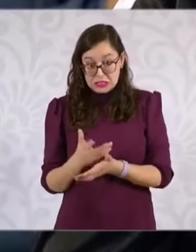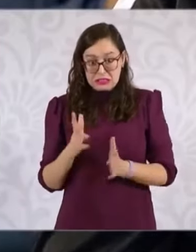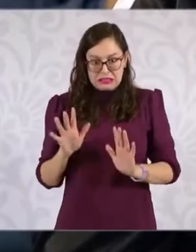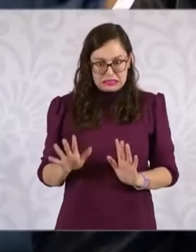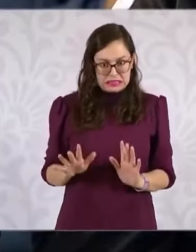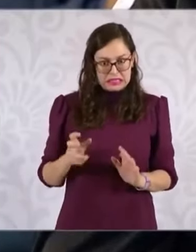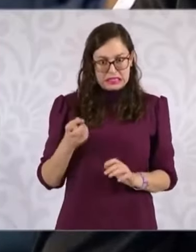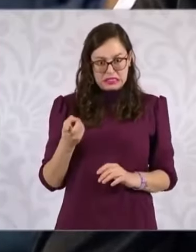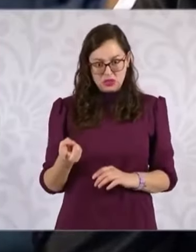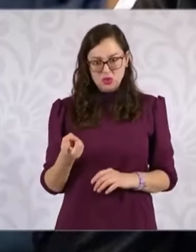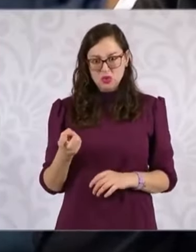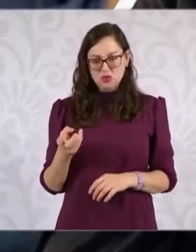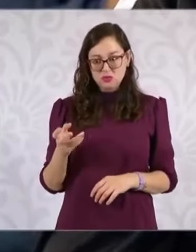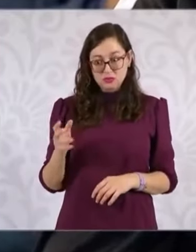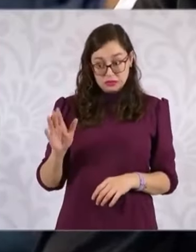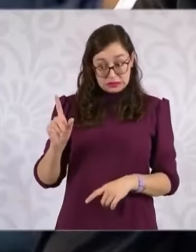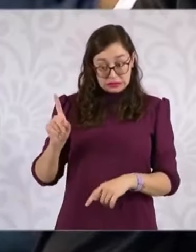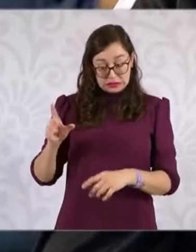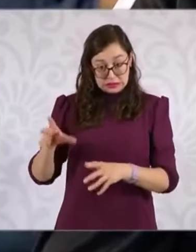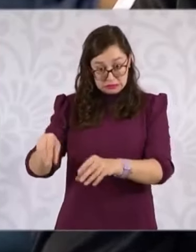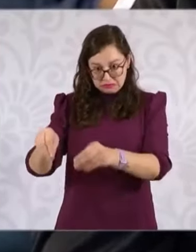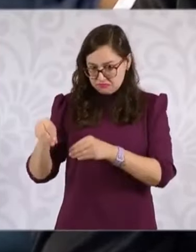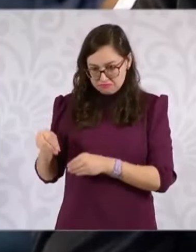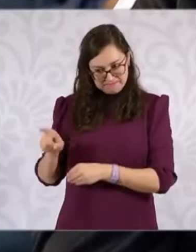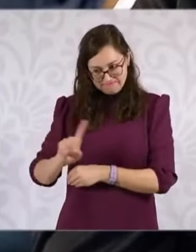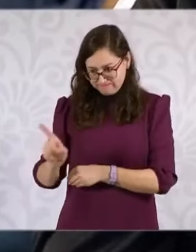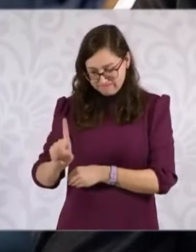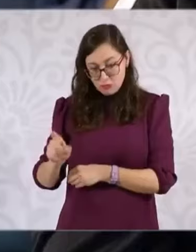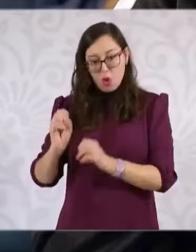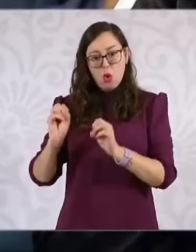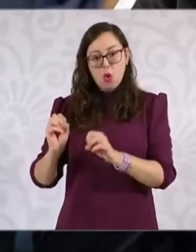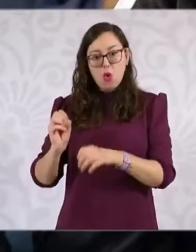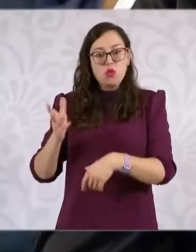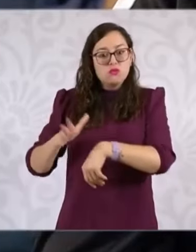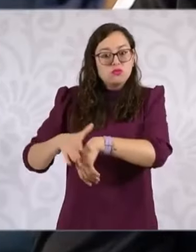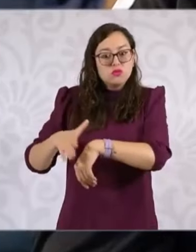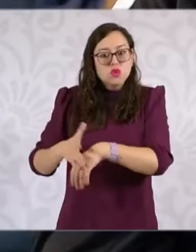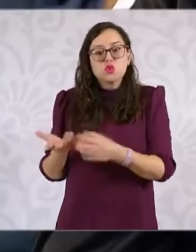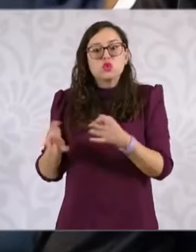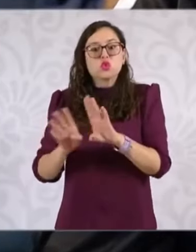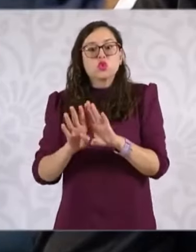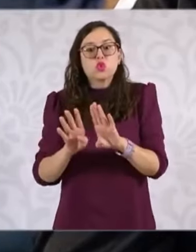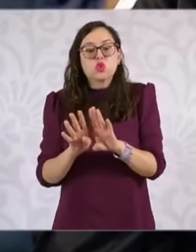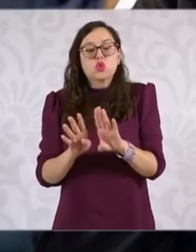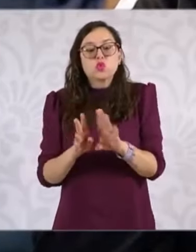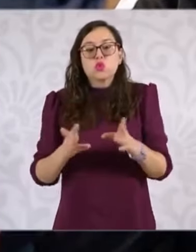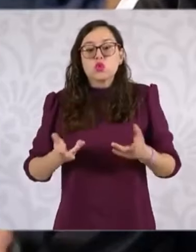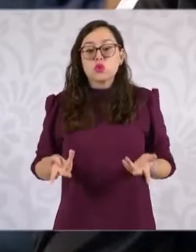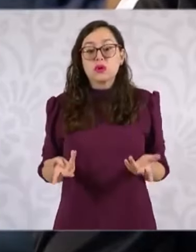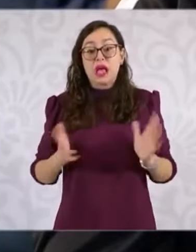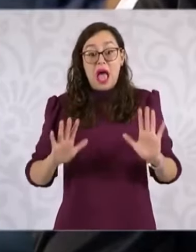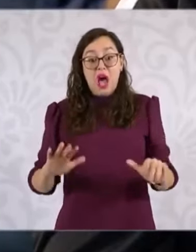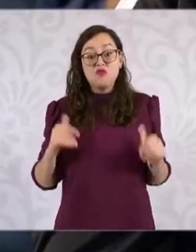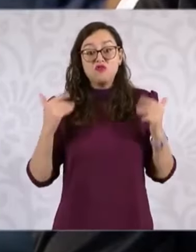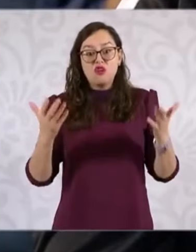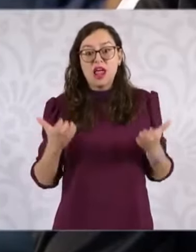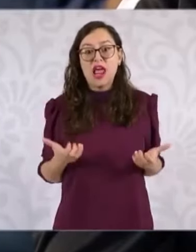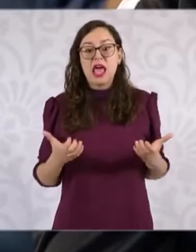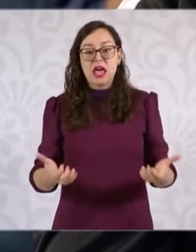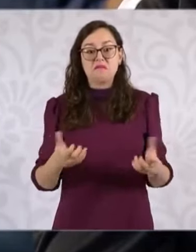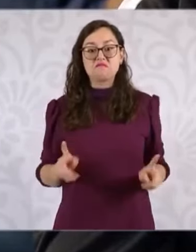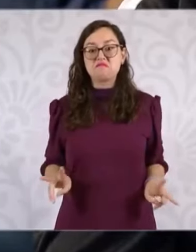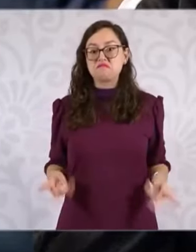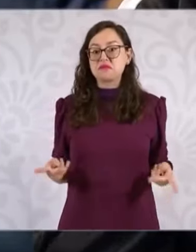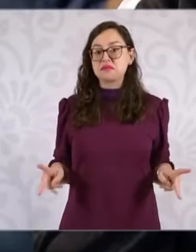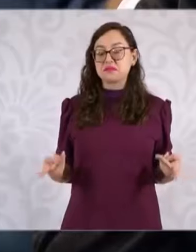tener alguna invitación a que no hagan esto? Y también saber qué va pasar con los que venden afuera. De pronto,